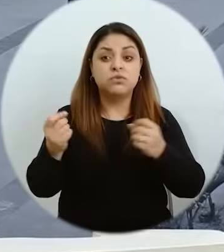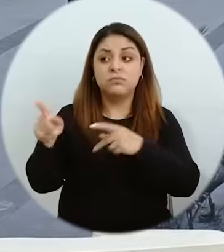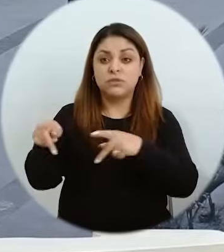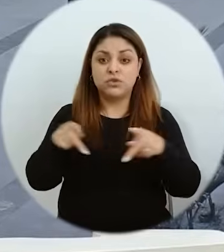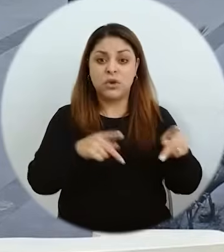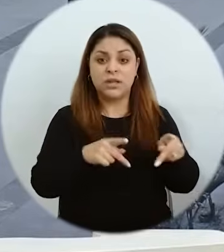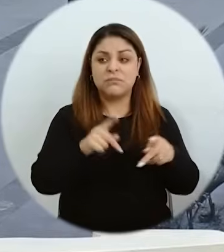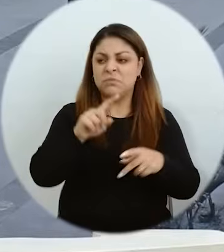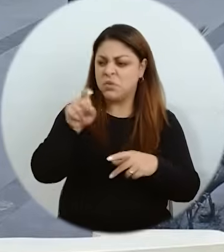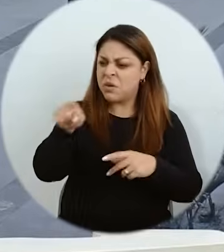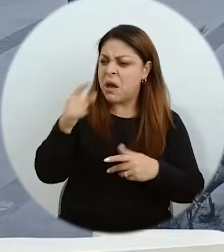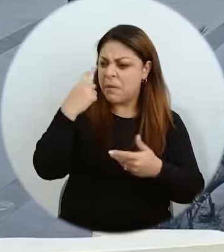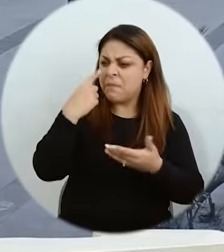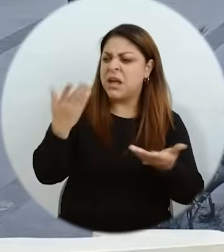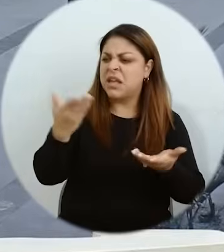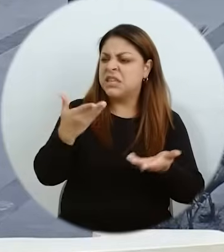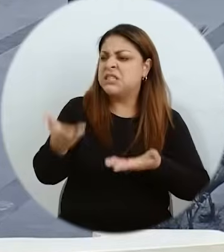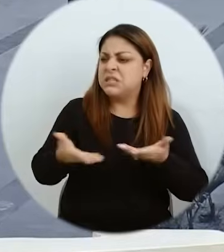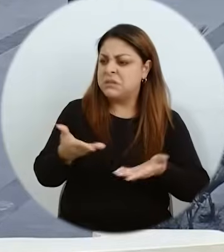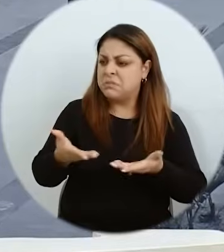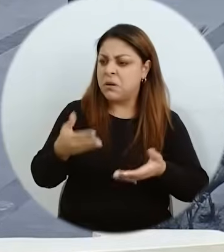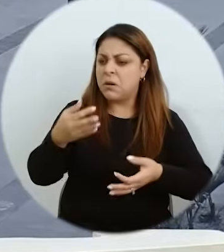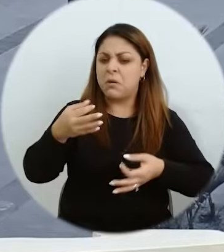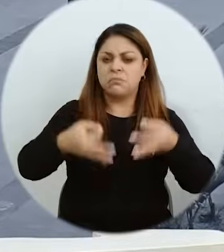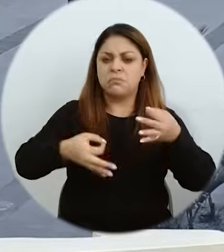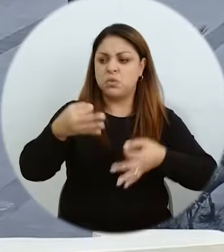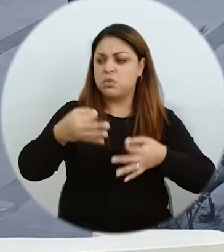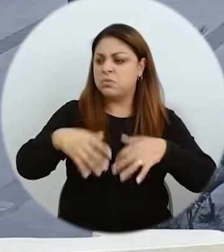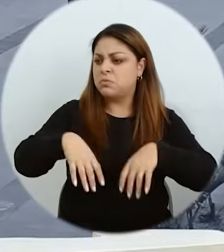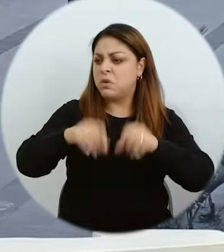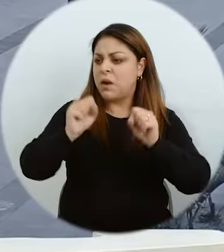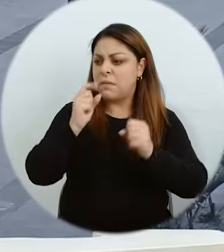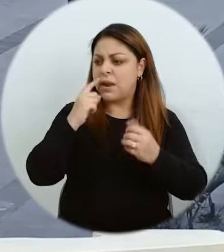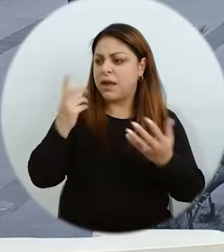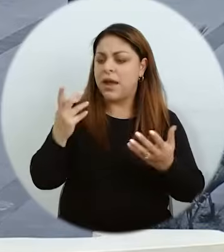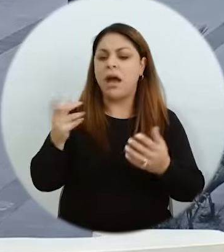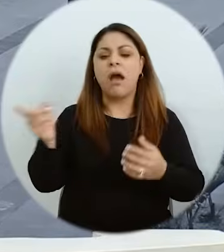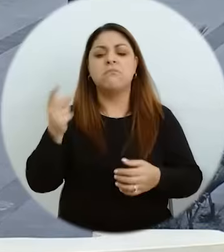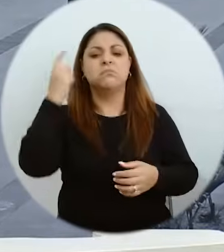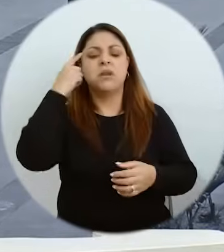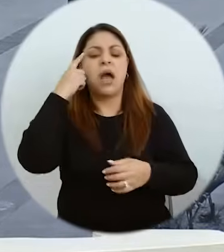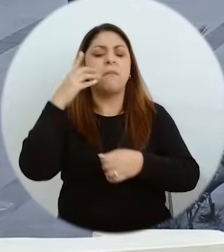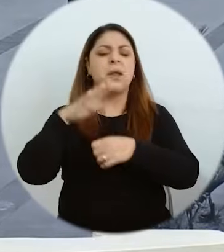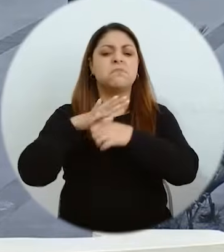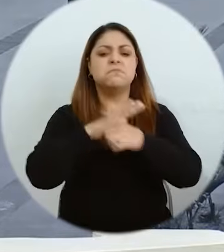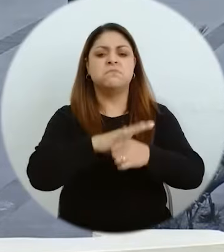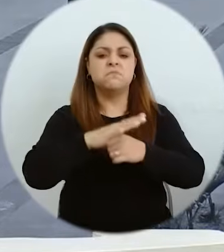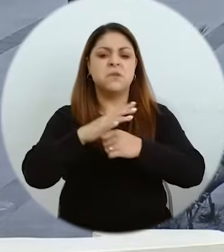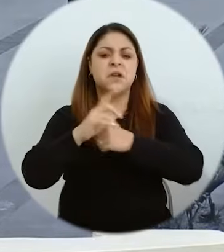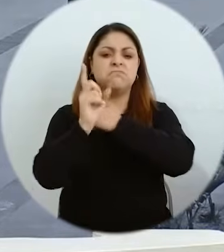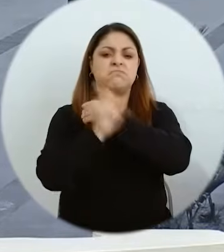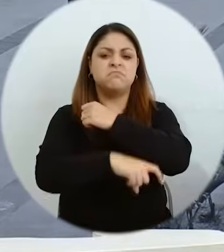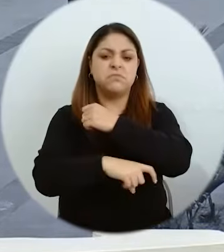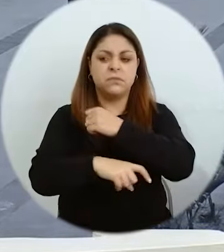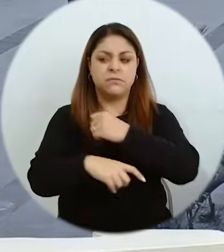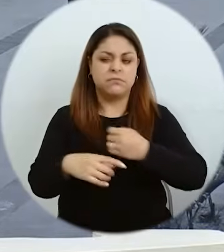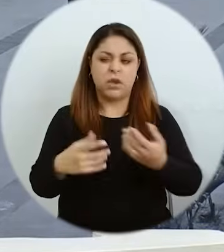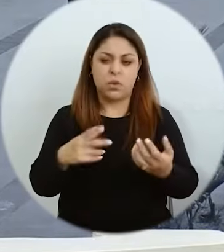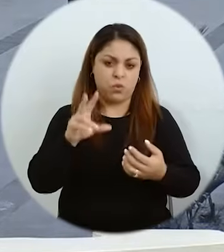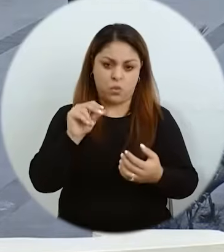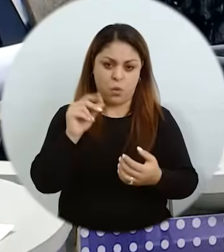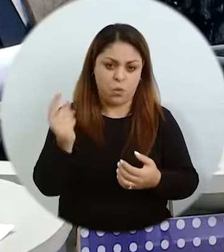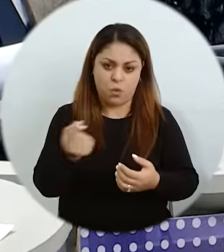les pregunten ¿para qué sirve el Poder Judicial?, fijen inmediatamente su vista en la represión. Y eso no es solo el Poder Judicial.